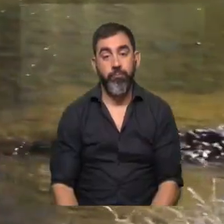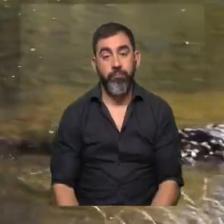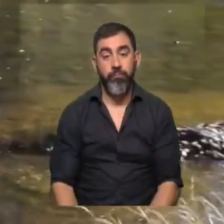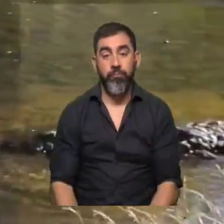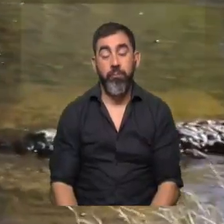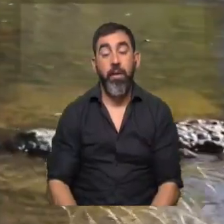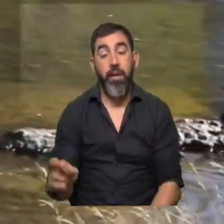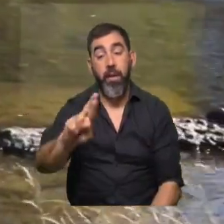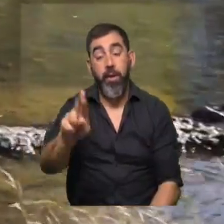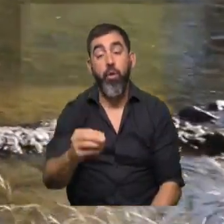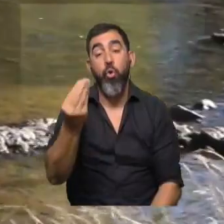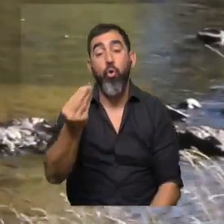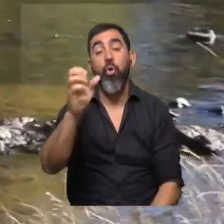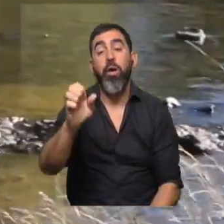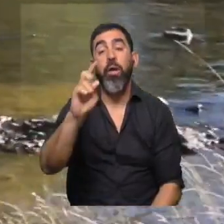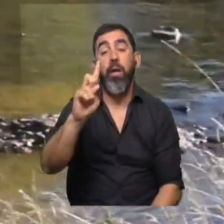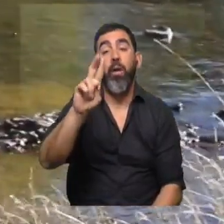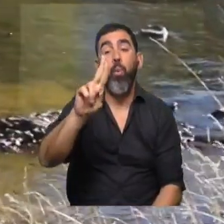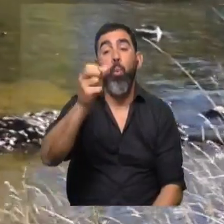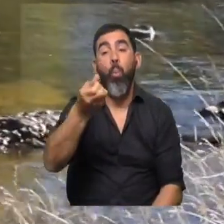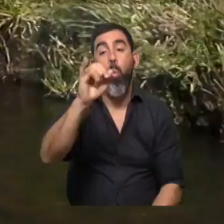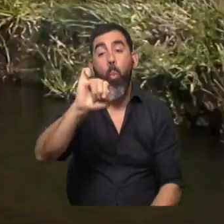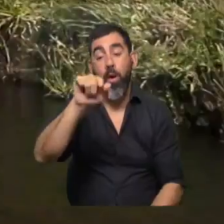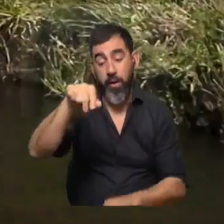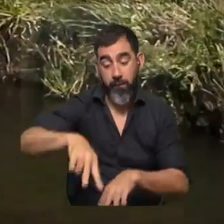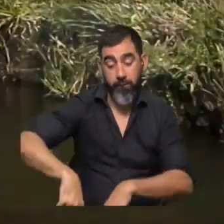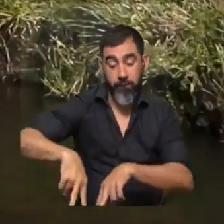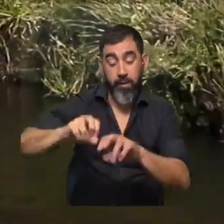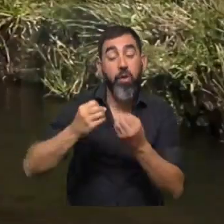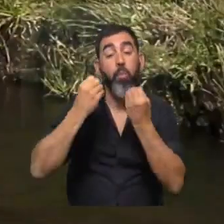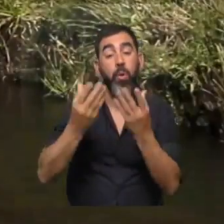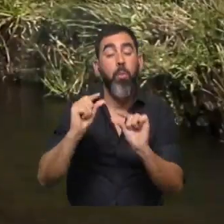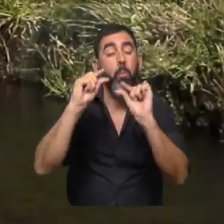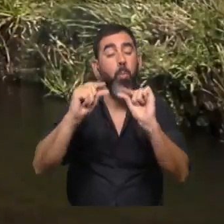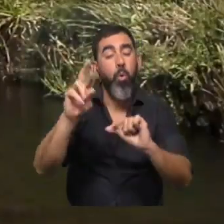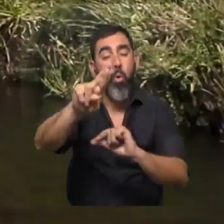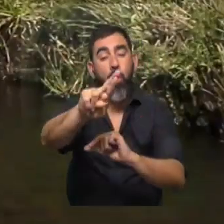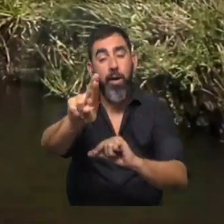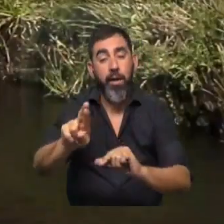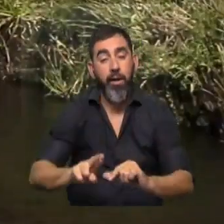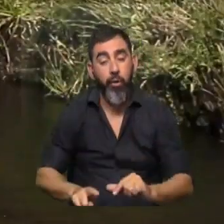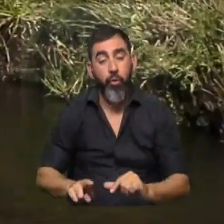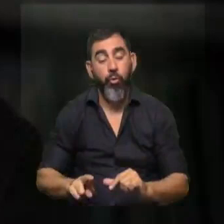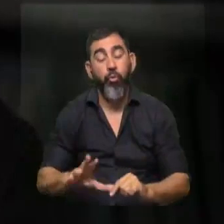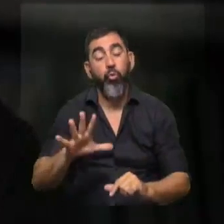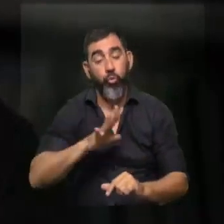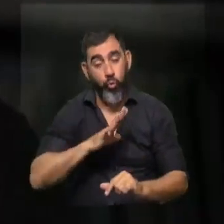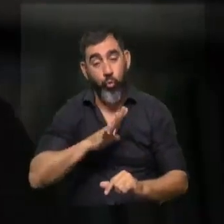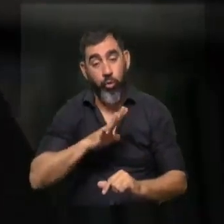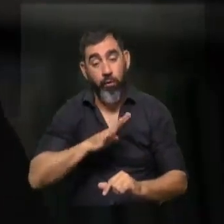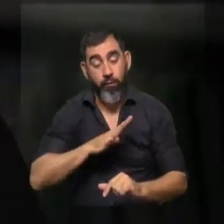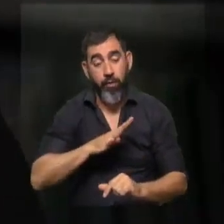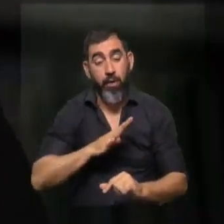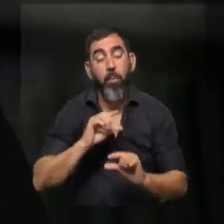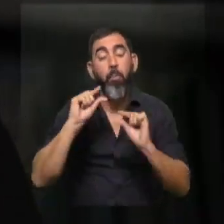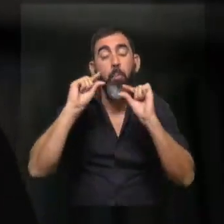El río Queguay es un río que estamos utilizando como modelo de estudio, principalmente porque es uno de los pocos ríos de la región que quedan con relativo